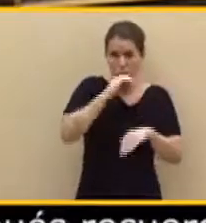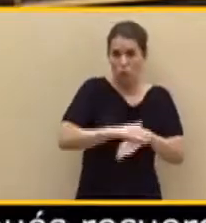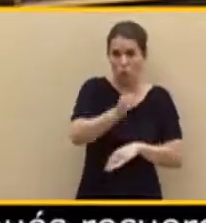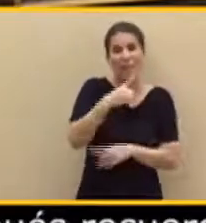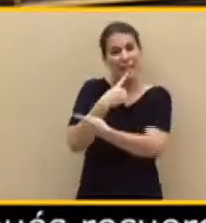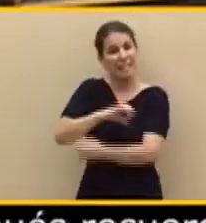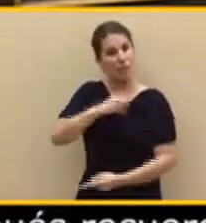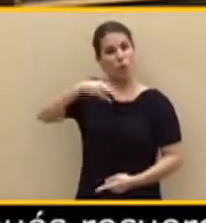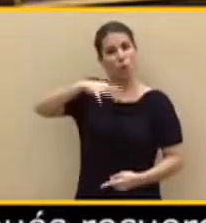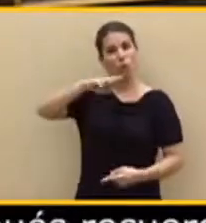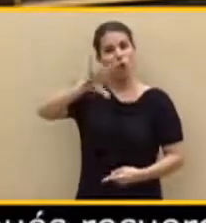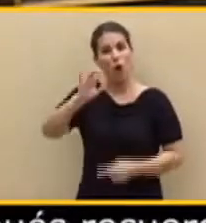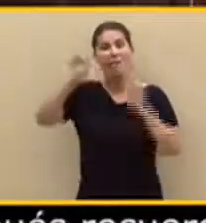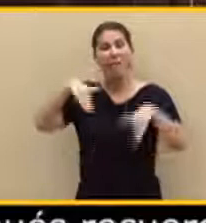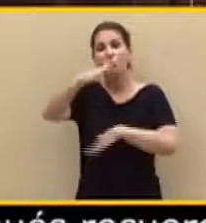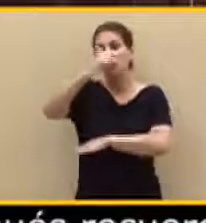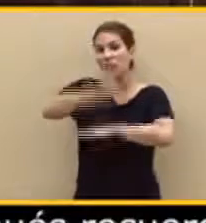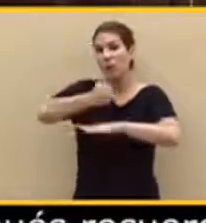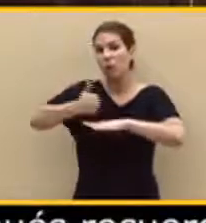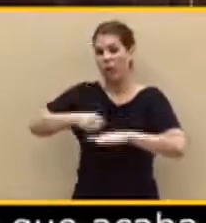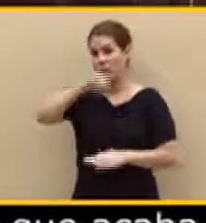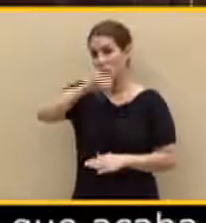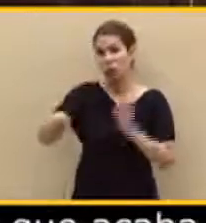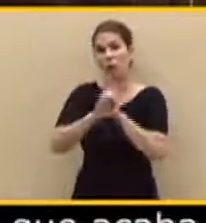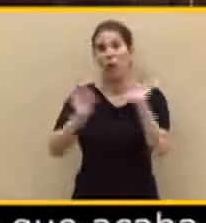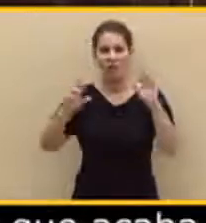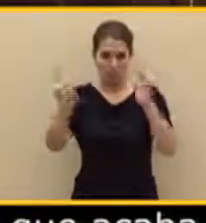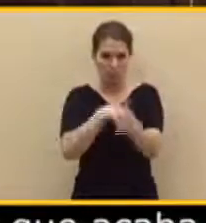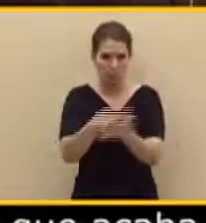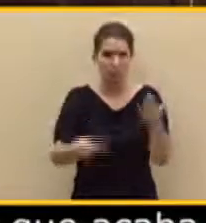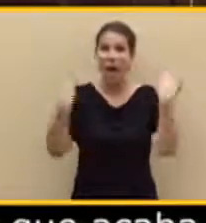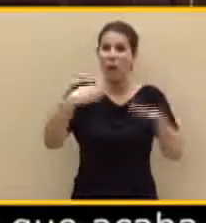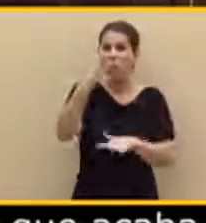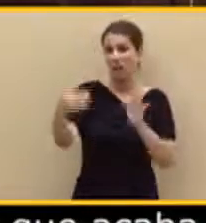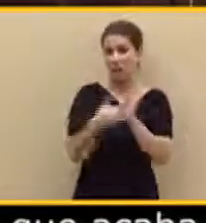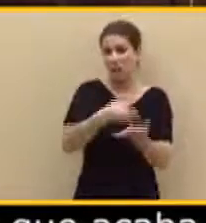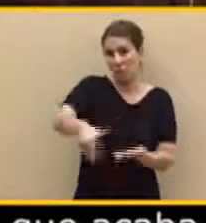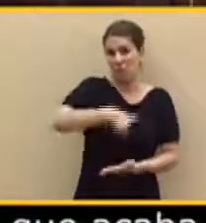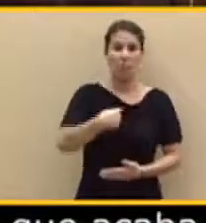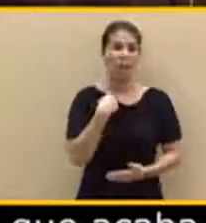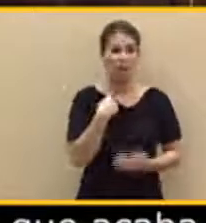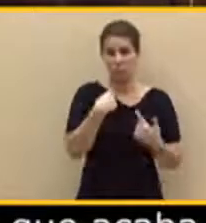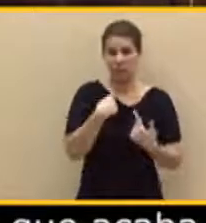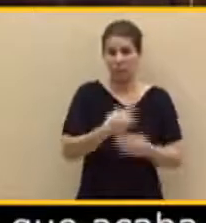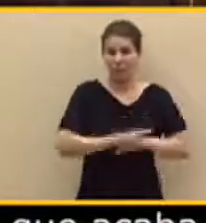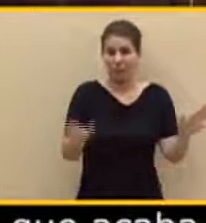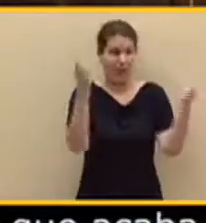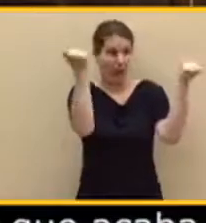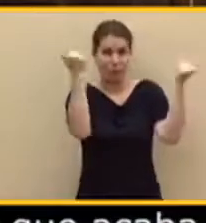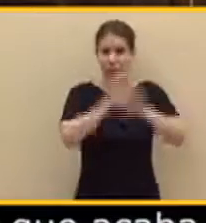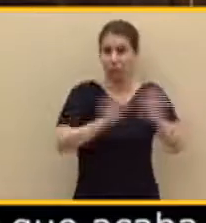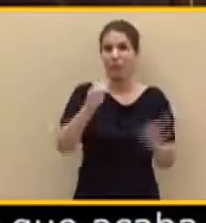anulada por su tribunal favorito, que es el Constitucional, aunque los 40.000 millones perdidos van a quedar. Recuerden también los